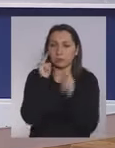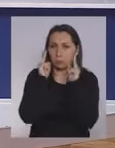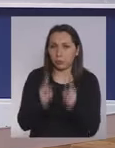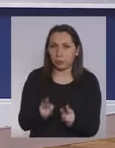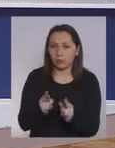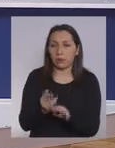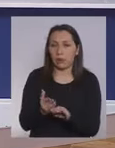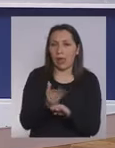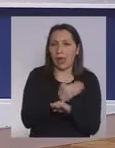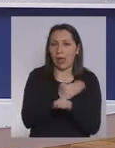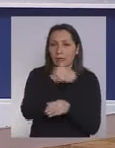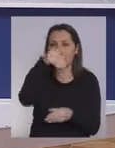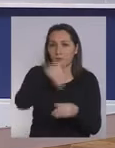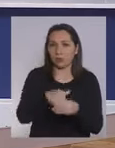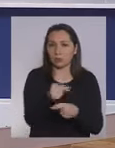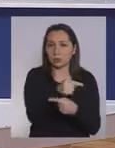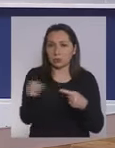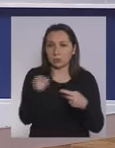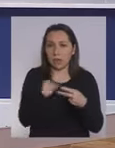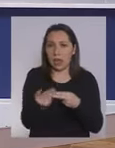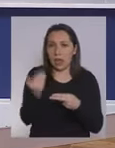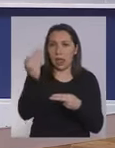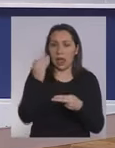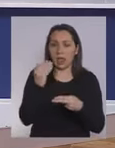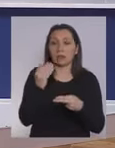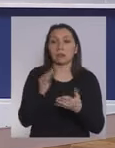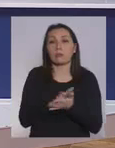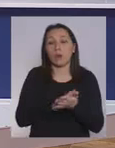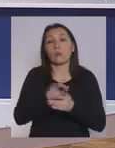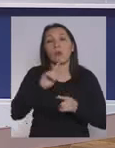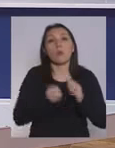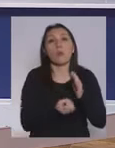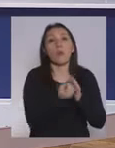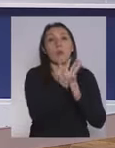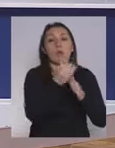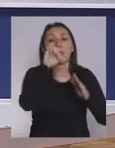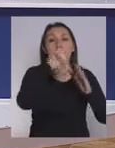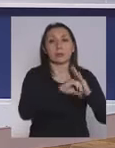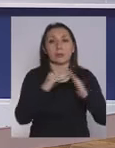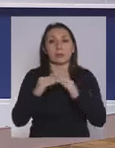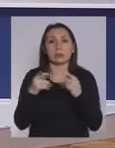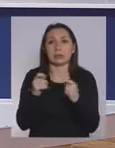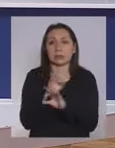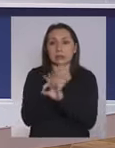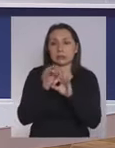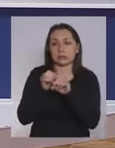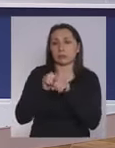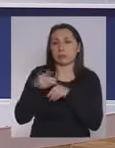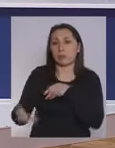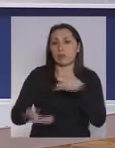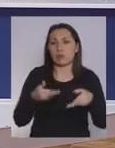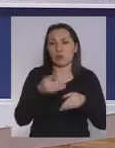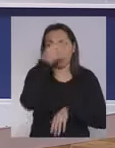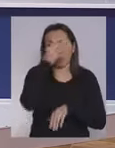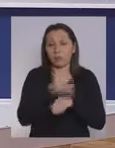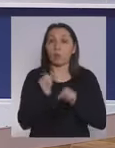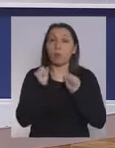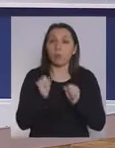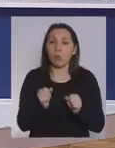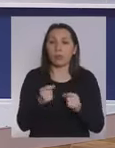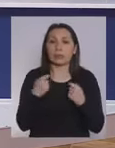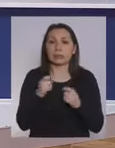antes de plebiscitos semanas antes de nuevas cuarentena quizás para evitar estos contagios y que se pueda sufragar